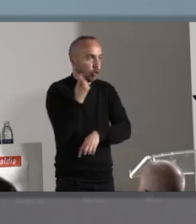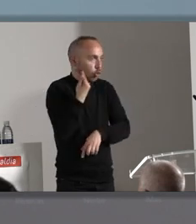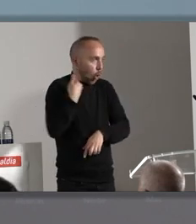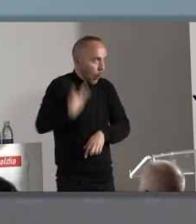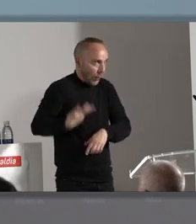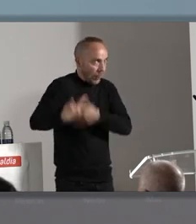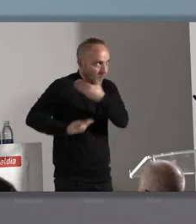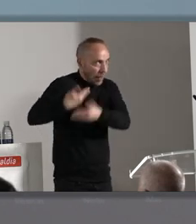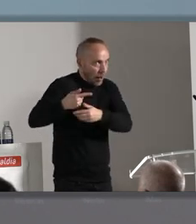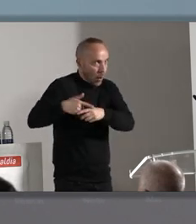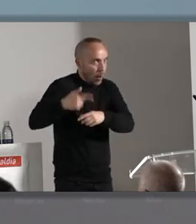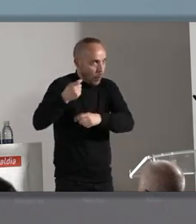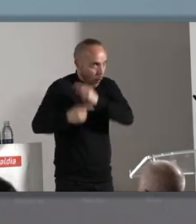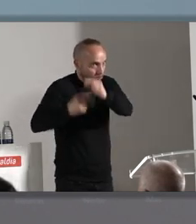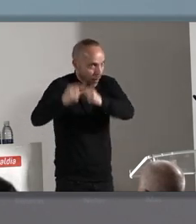hay que también